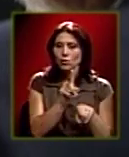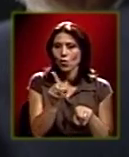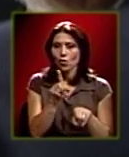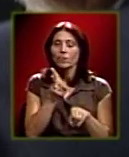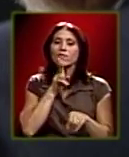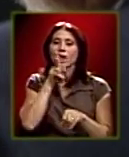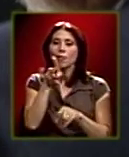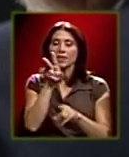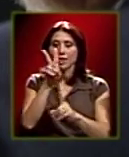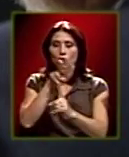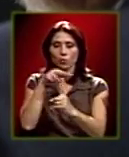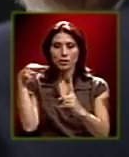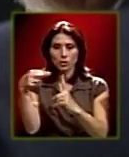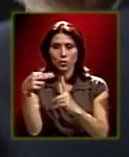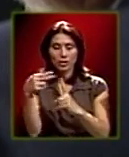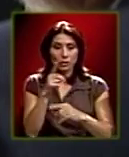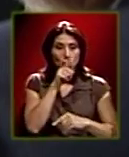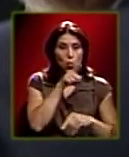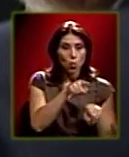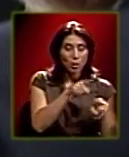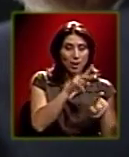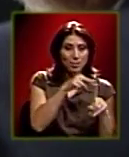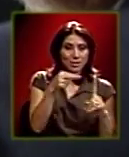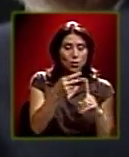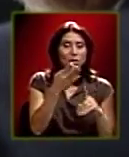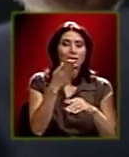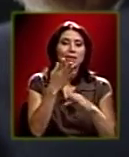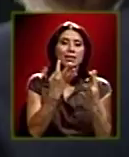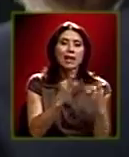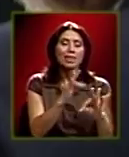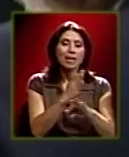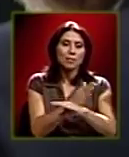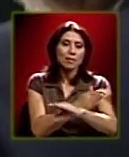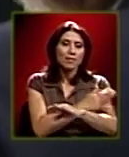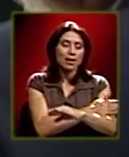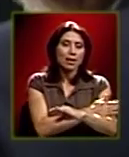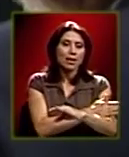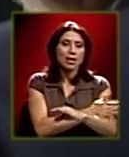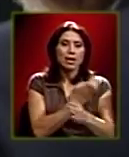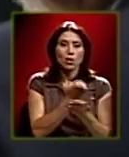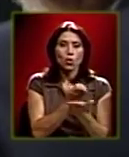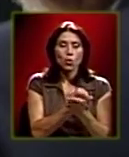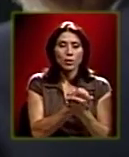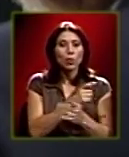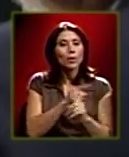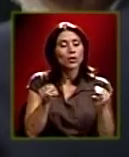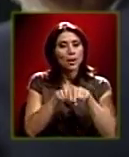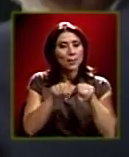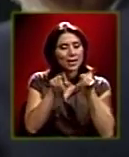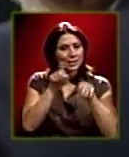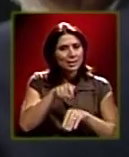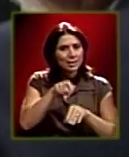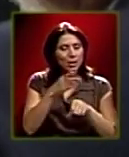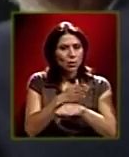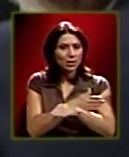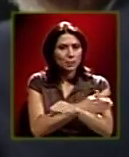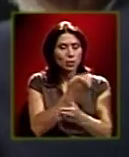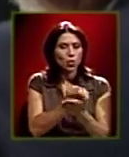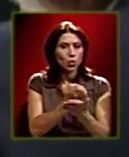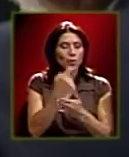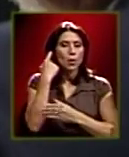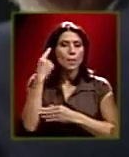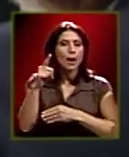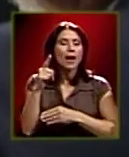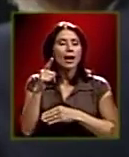privilegiar en cierta manera el crecimiento económico, pero que también el crecimiento económico, hay que entender, es necesario para la